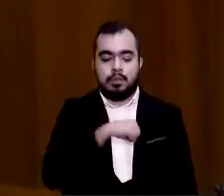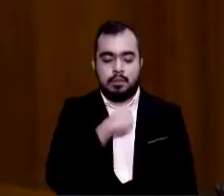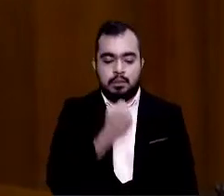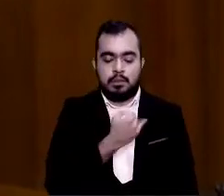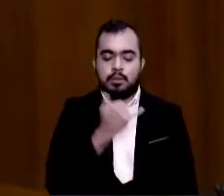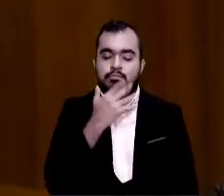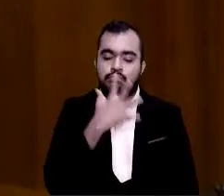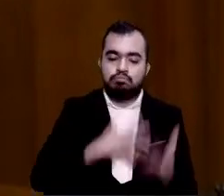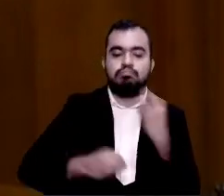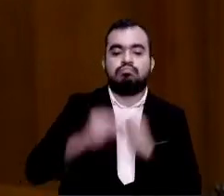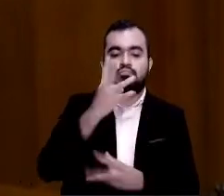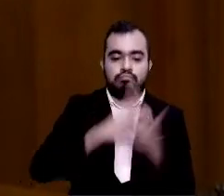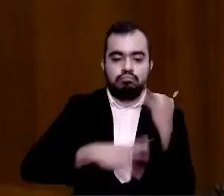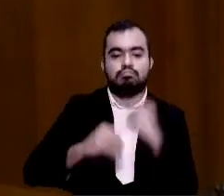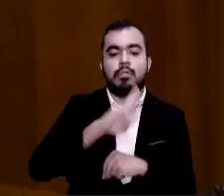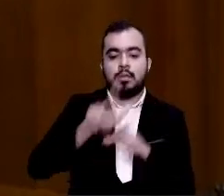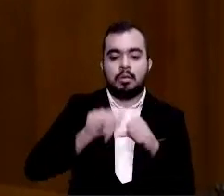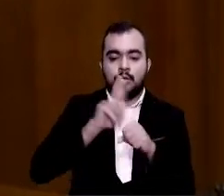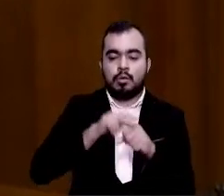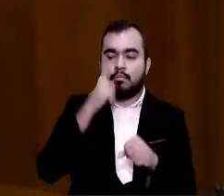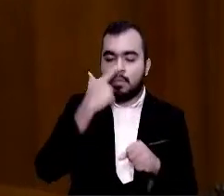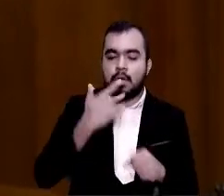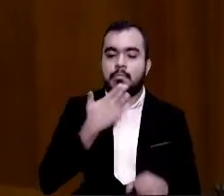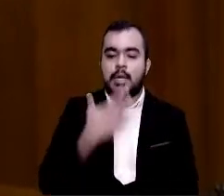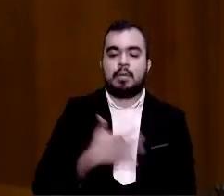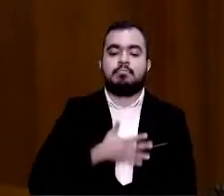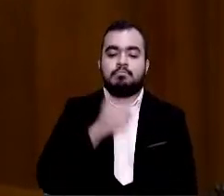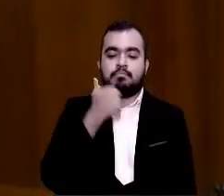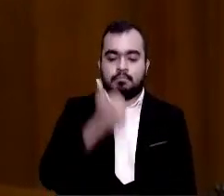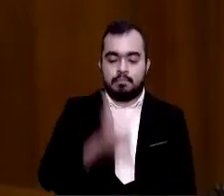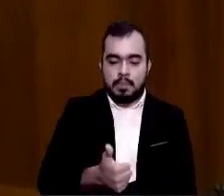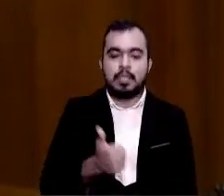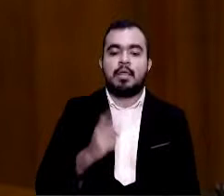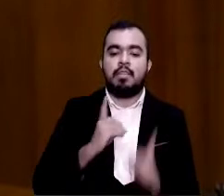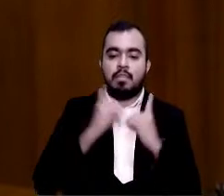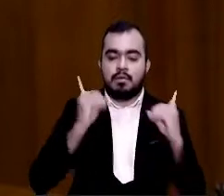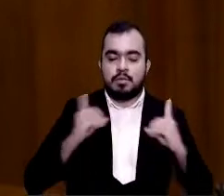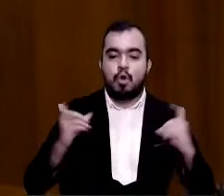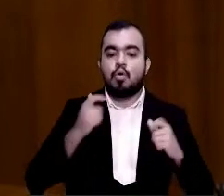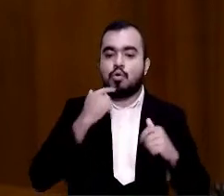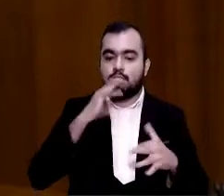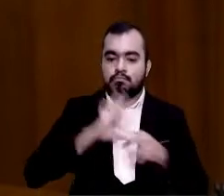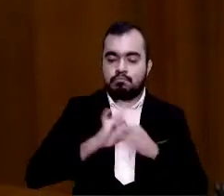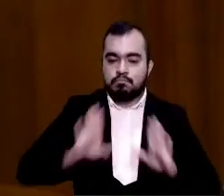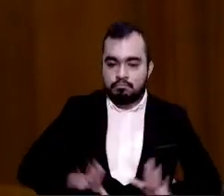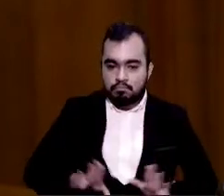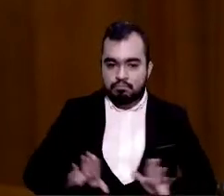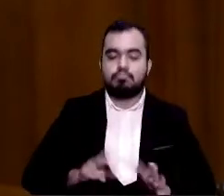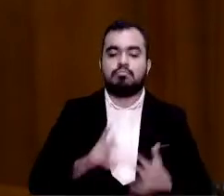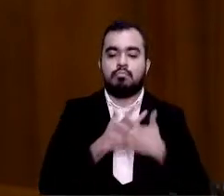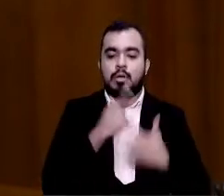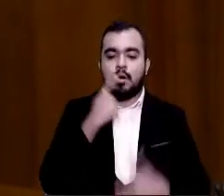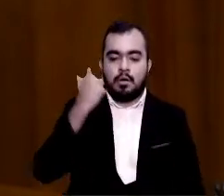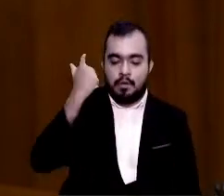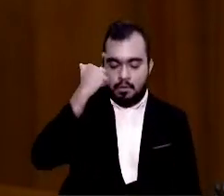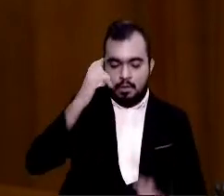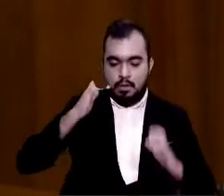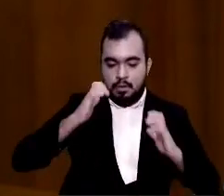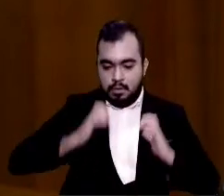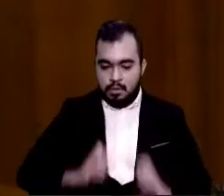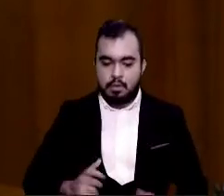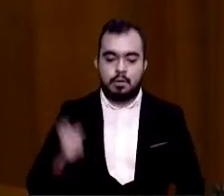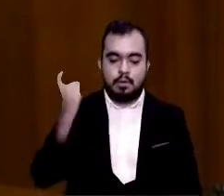en condiciones que permitan su desarrollo, bienestar, crecimiento saludable y armonioso, tanto físico como mental, material,